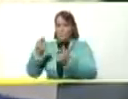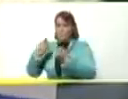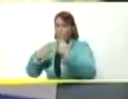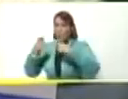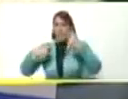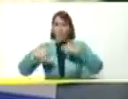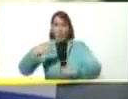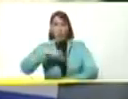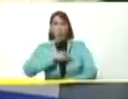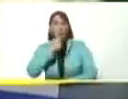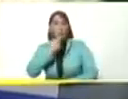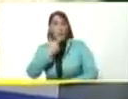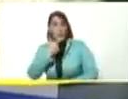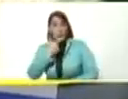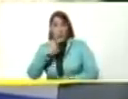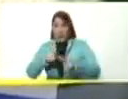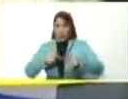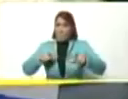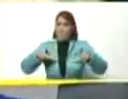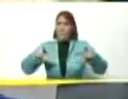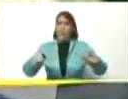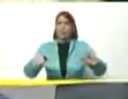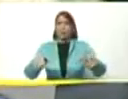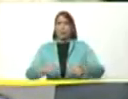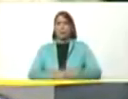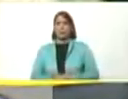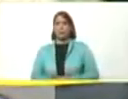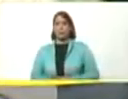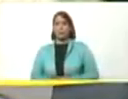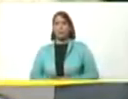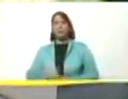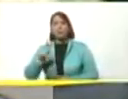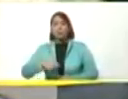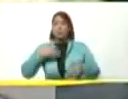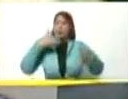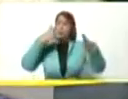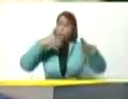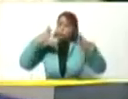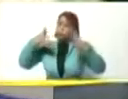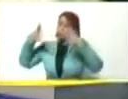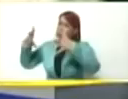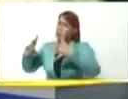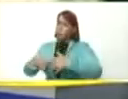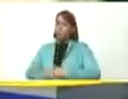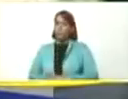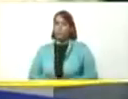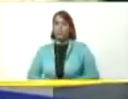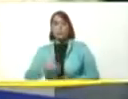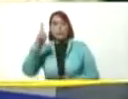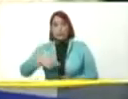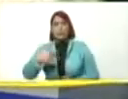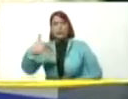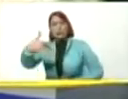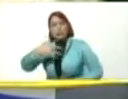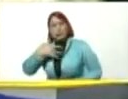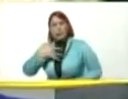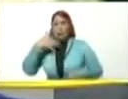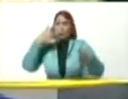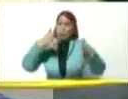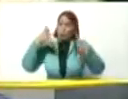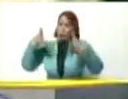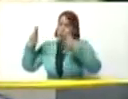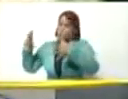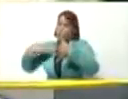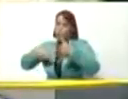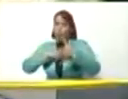de nuestros hermosísimos espacios. Señor presidente, la formación, la capacitación y la sensibilización de nuestras